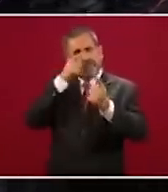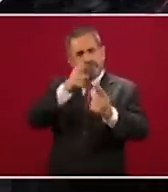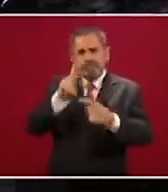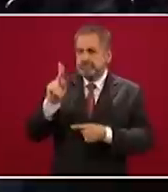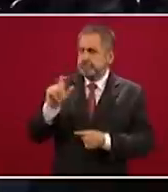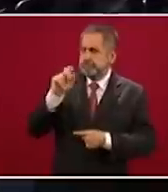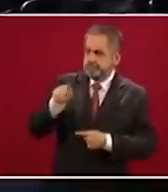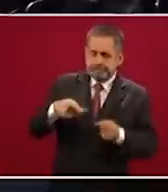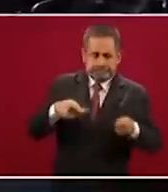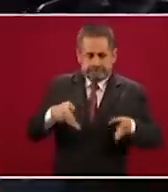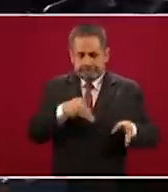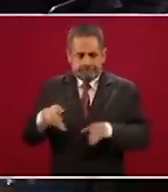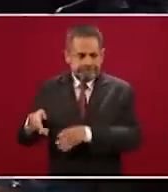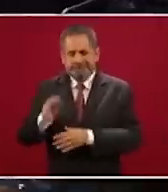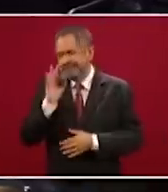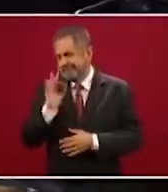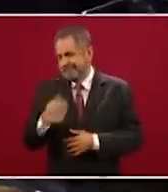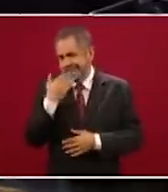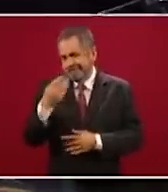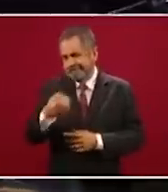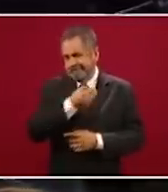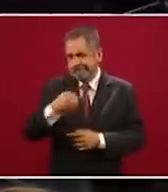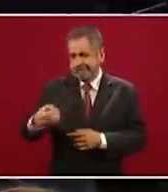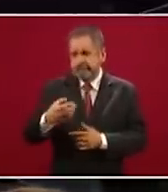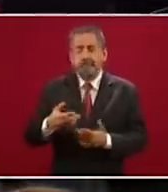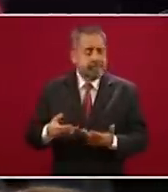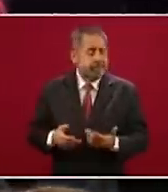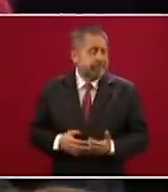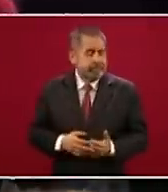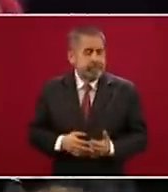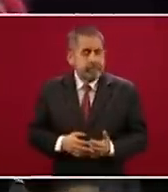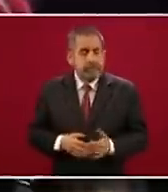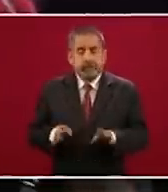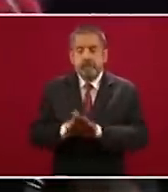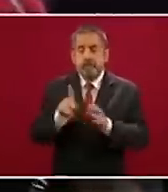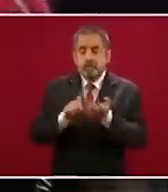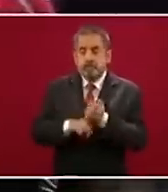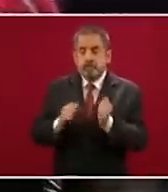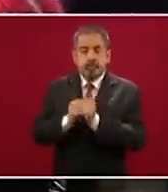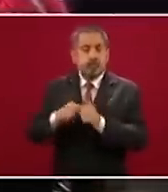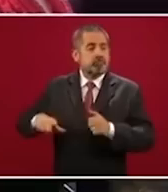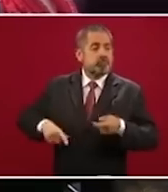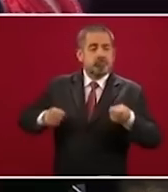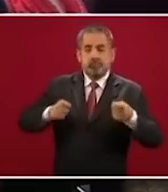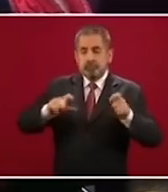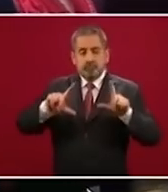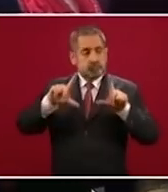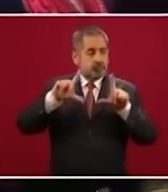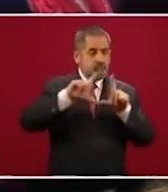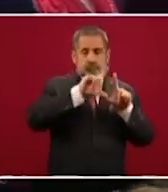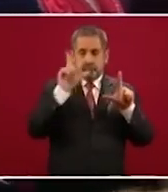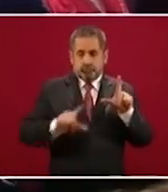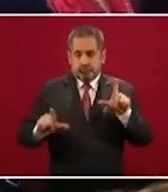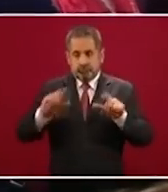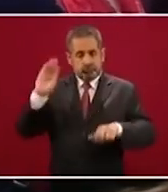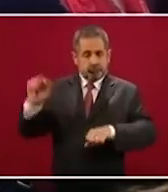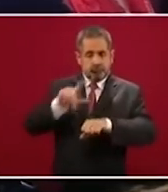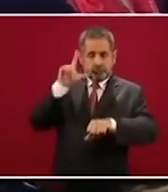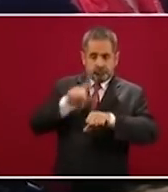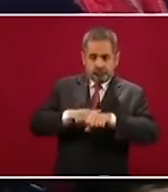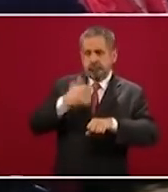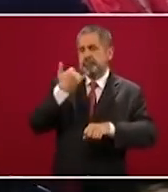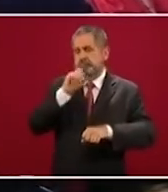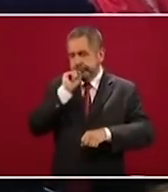planeación conjunta, que ha articulado los mecanismos de gobierno del país en el nivel federal y